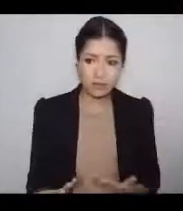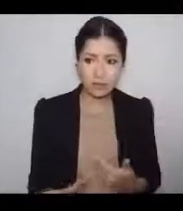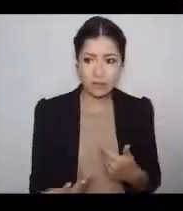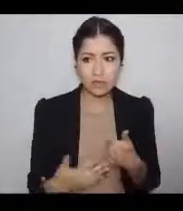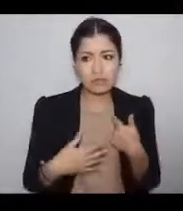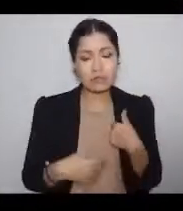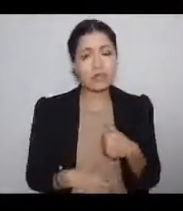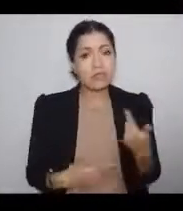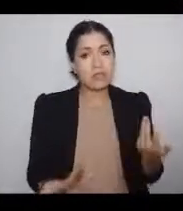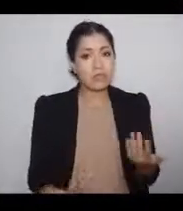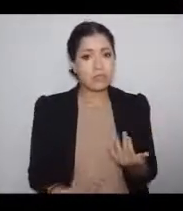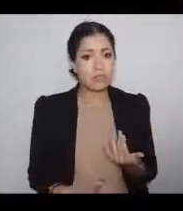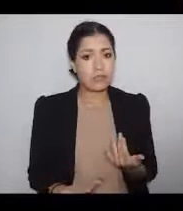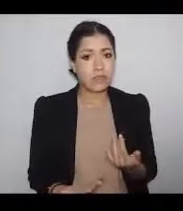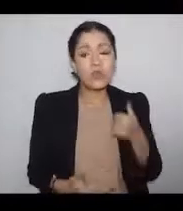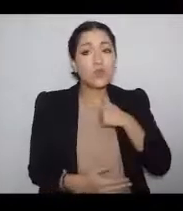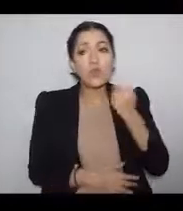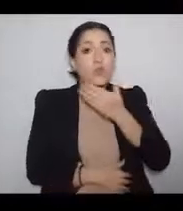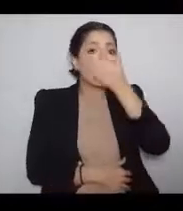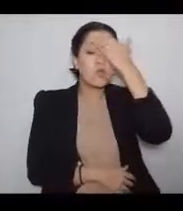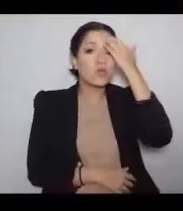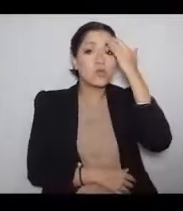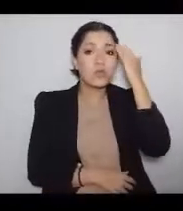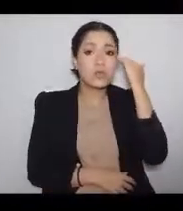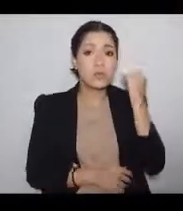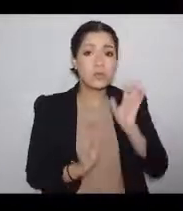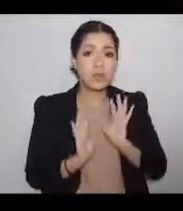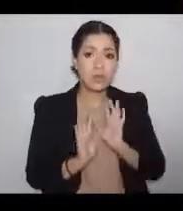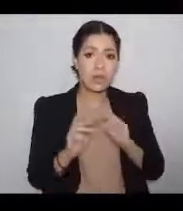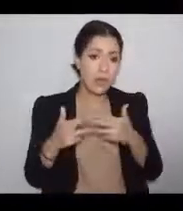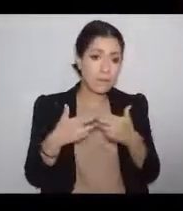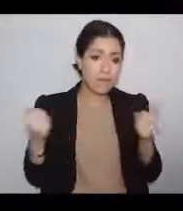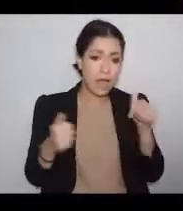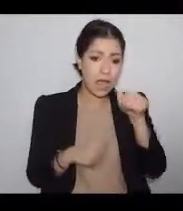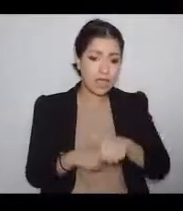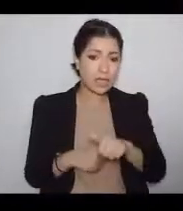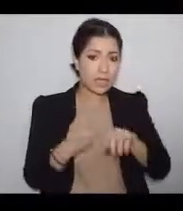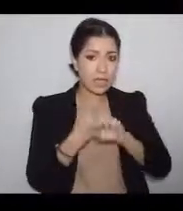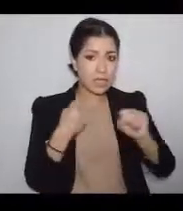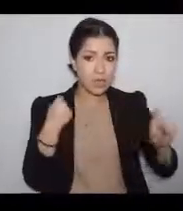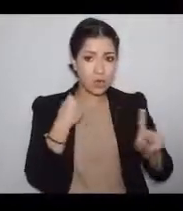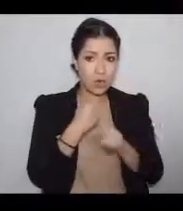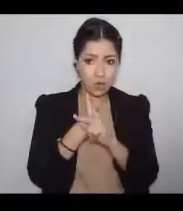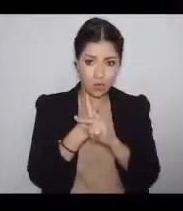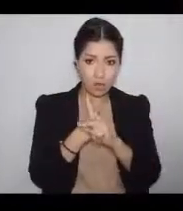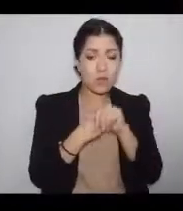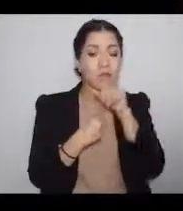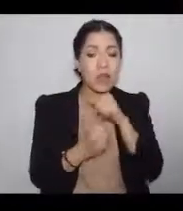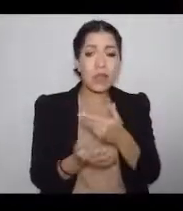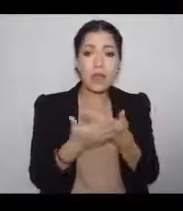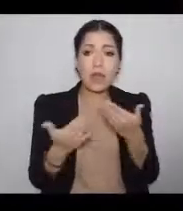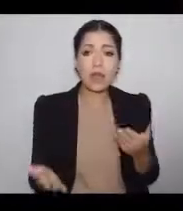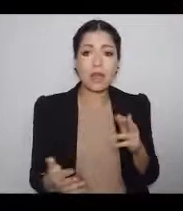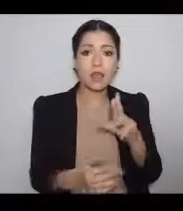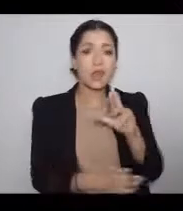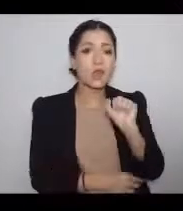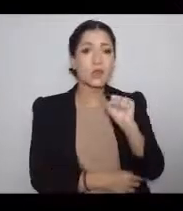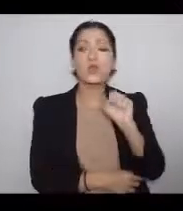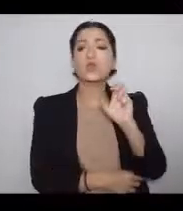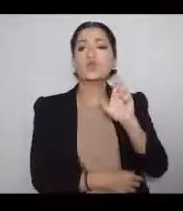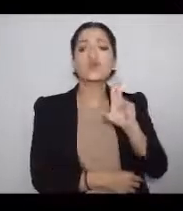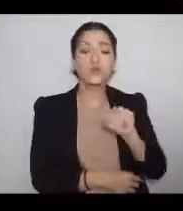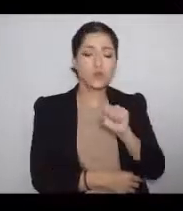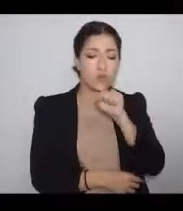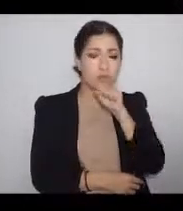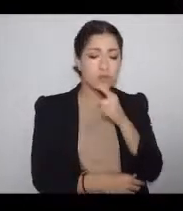Michi! No conocía a nadie en Europa. Ursus era el astrónomo de Rodolfo. El